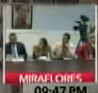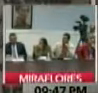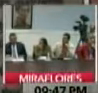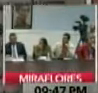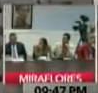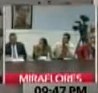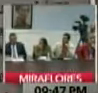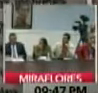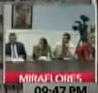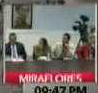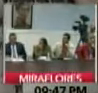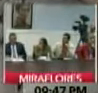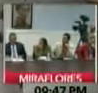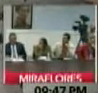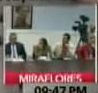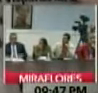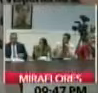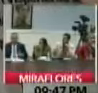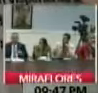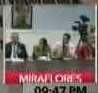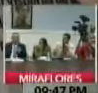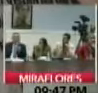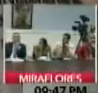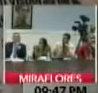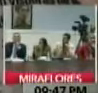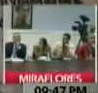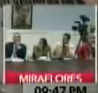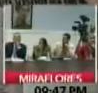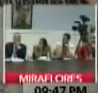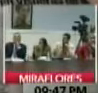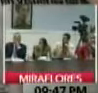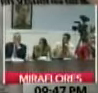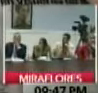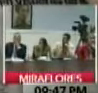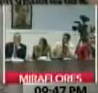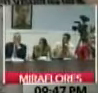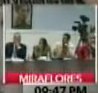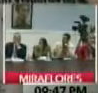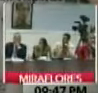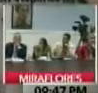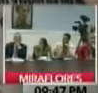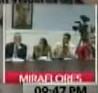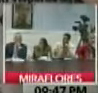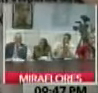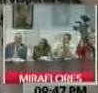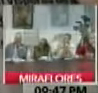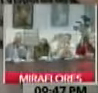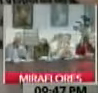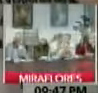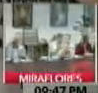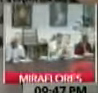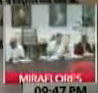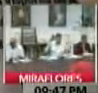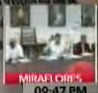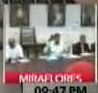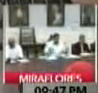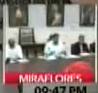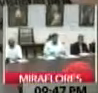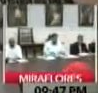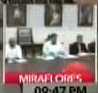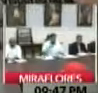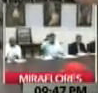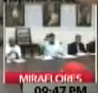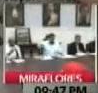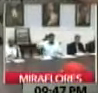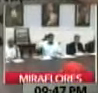Represalias 82, año 82, represalias contra Venezuela de banca anglosajona y europea. Nos negaron un crédito de 2.500 millones de dólares...